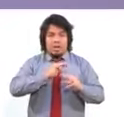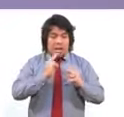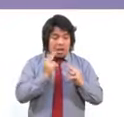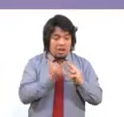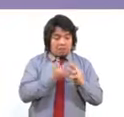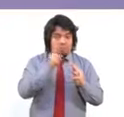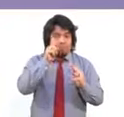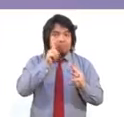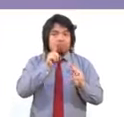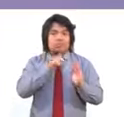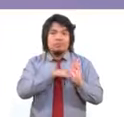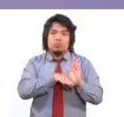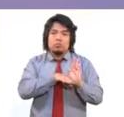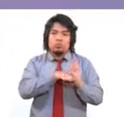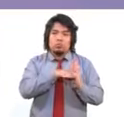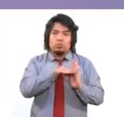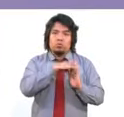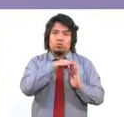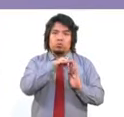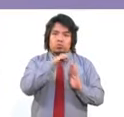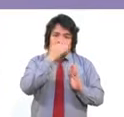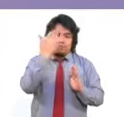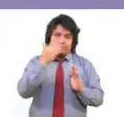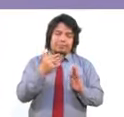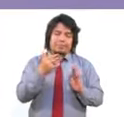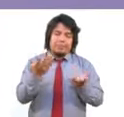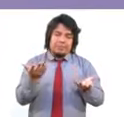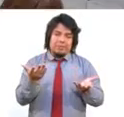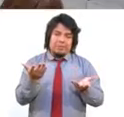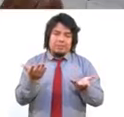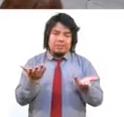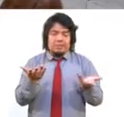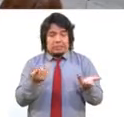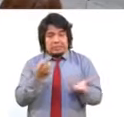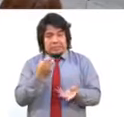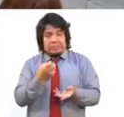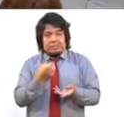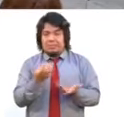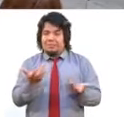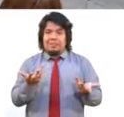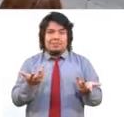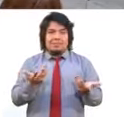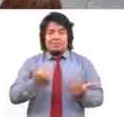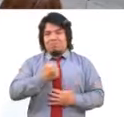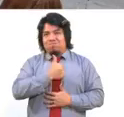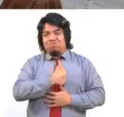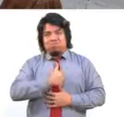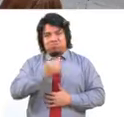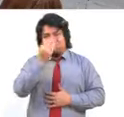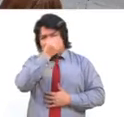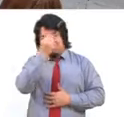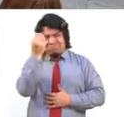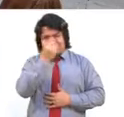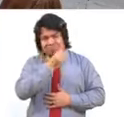aumento, que como ustedes conocen, pues es la peor forma de violencia contra las